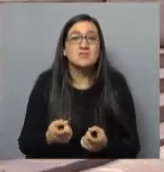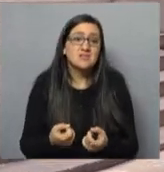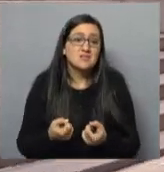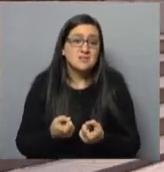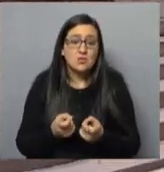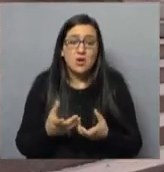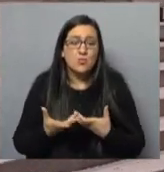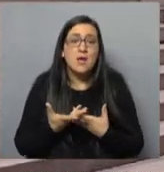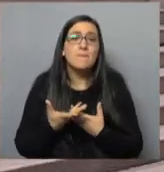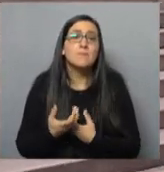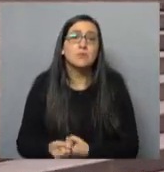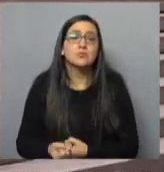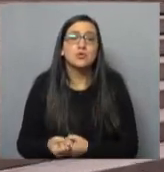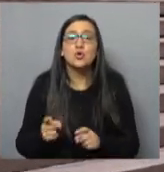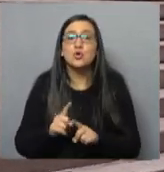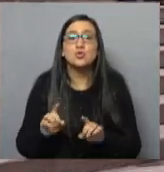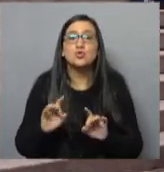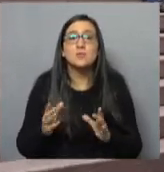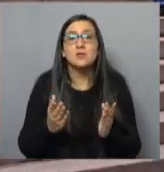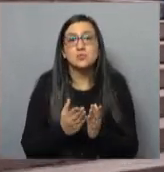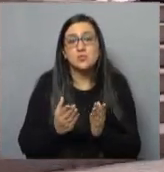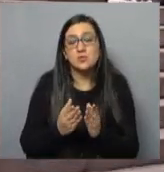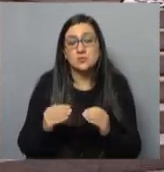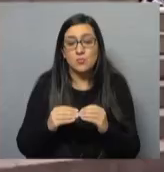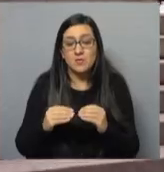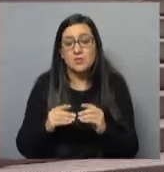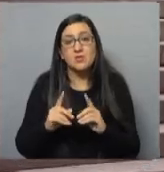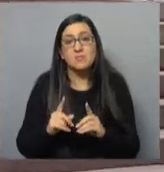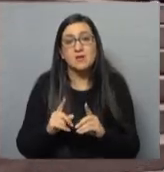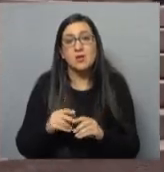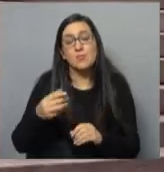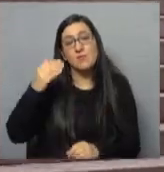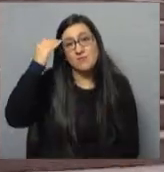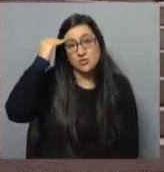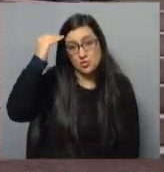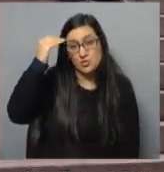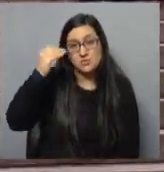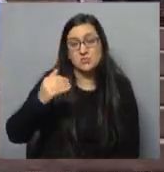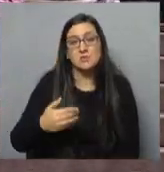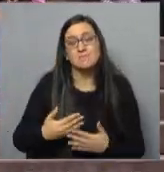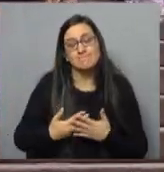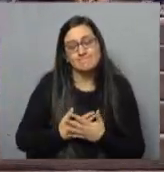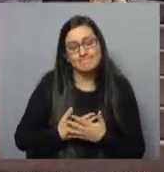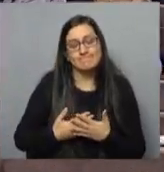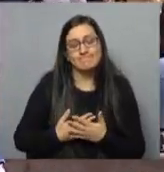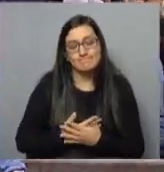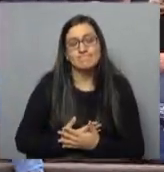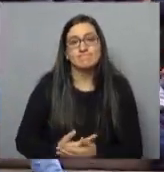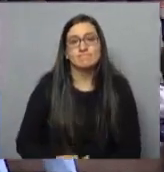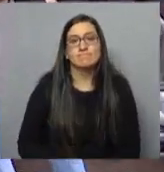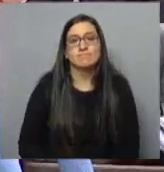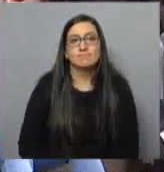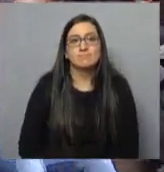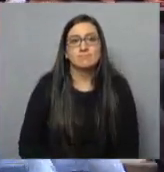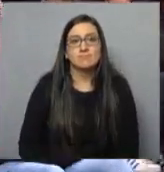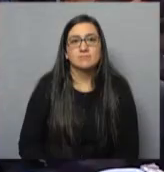una contención, no solo a los estudiantes y compañeros de la alumna, sino también a los profesores que están muy afectados por lo